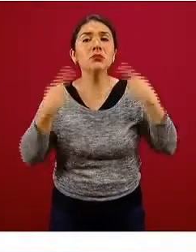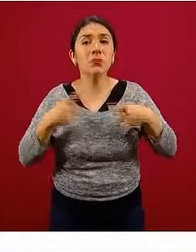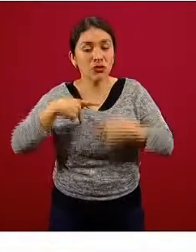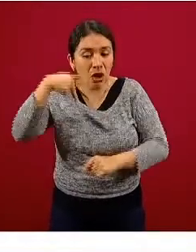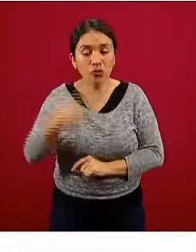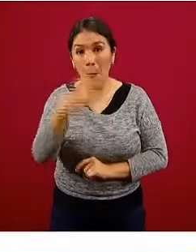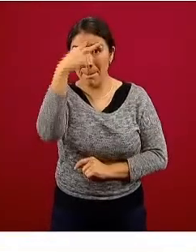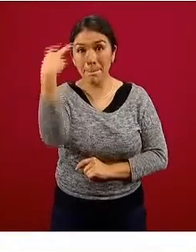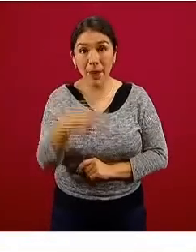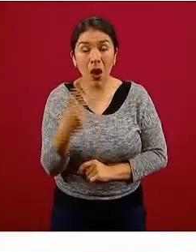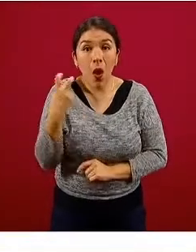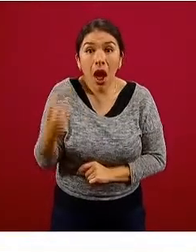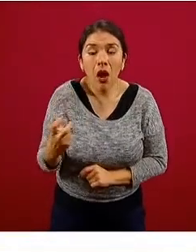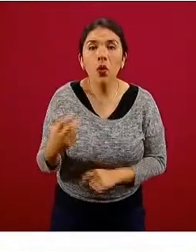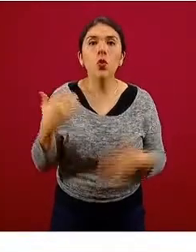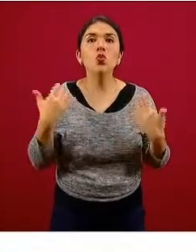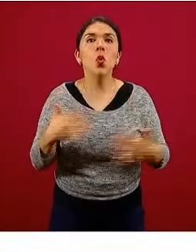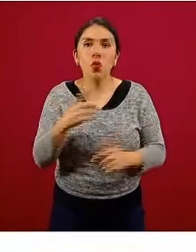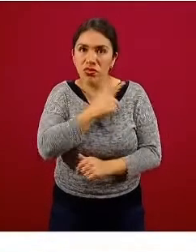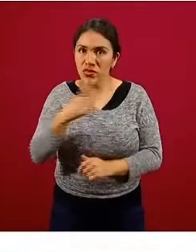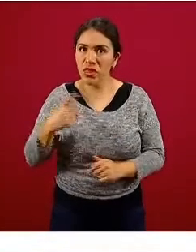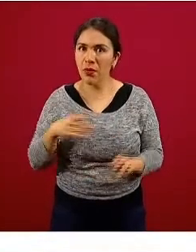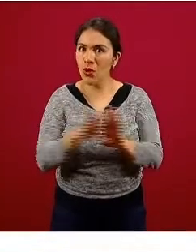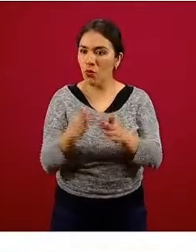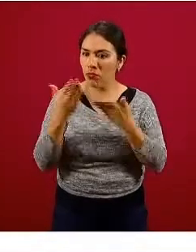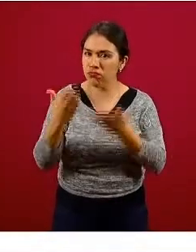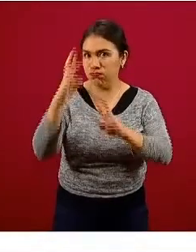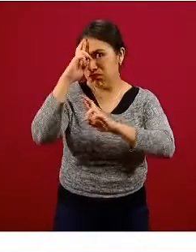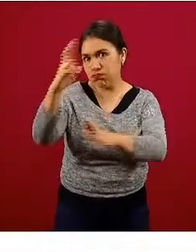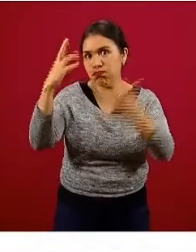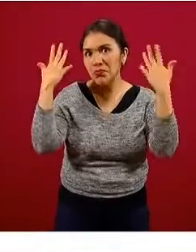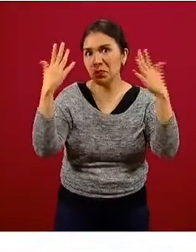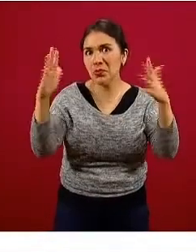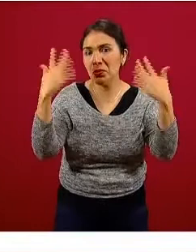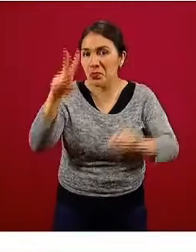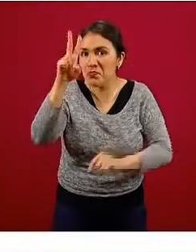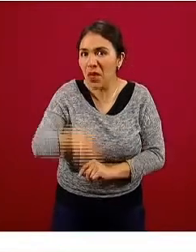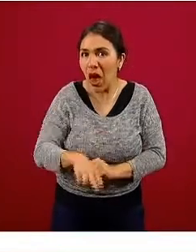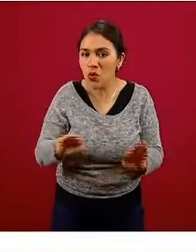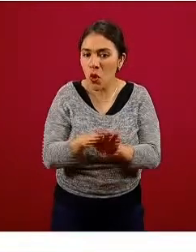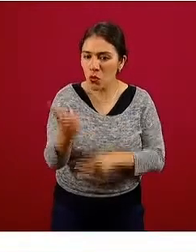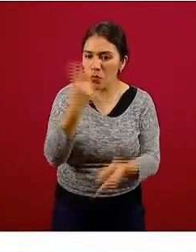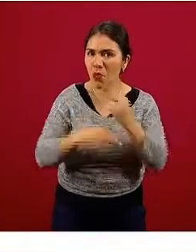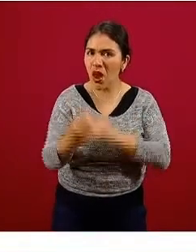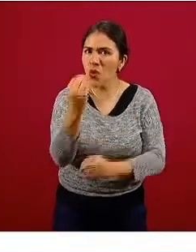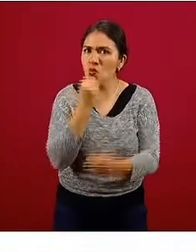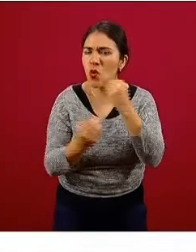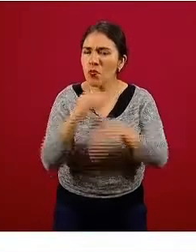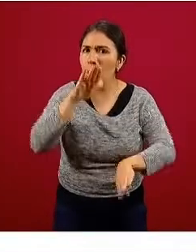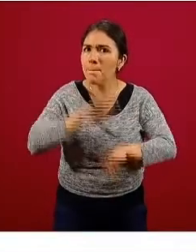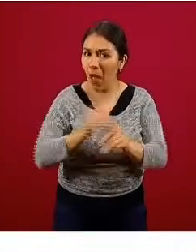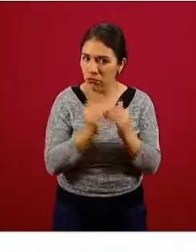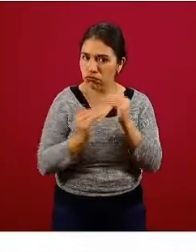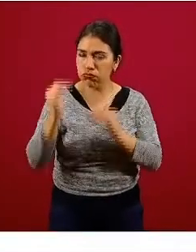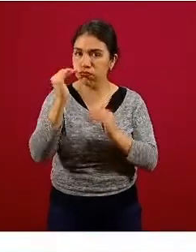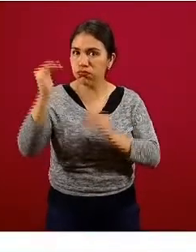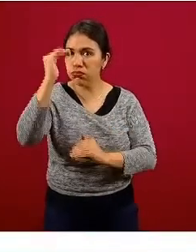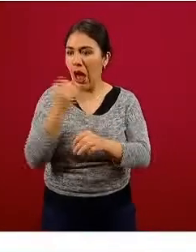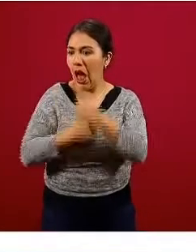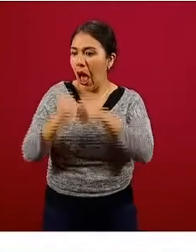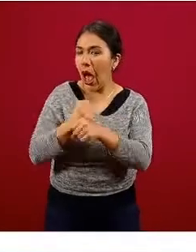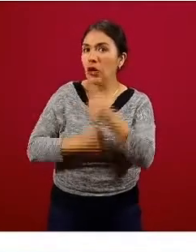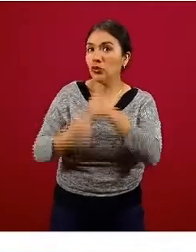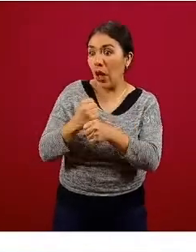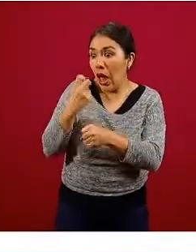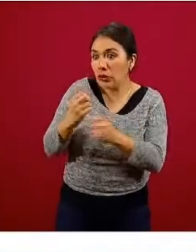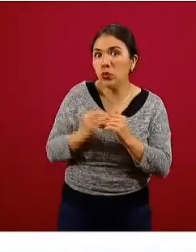en México, y eso realmente pues hay que aplaudirlo. La producción de alimentos, que ha aumentado mucho en los últimos años,